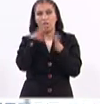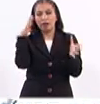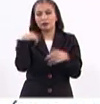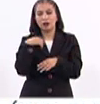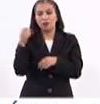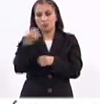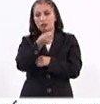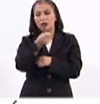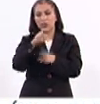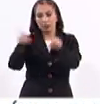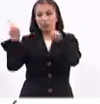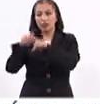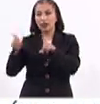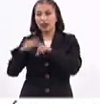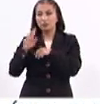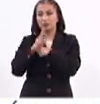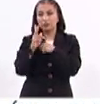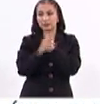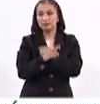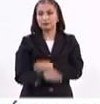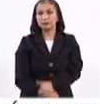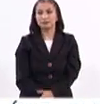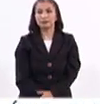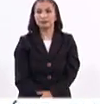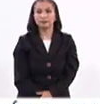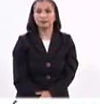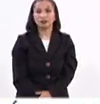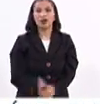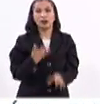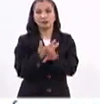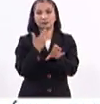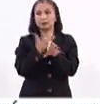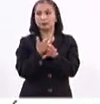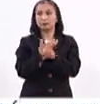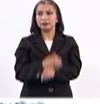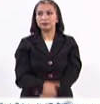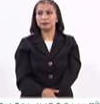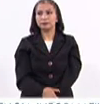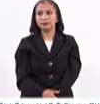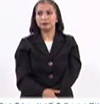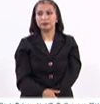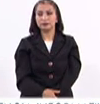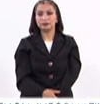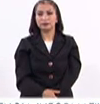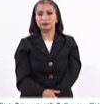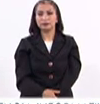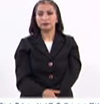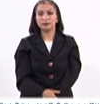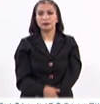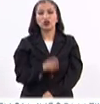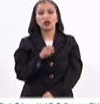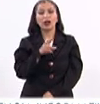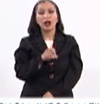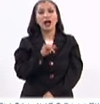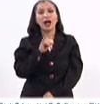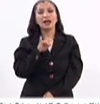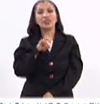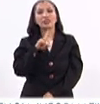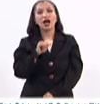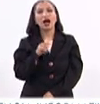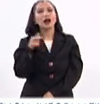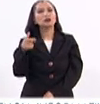Bueno, con varios países. Y con Estados Unidos. Y con Estados Unidos. Doctora Aida Wofford, yo